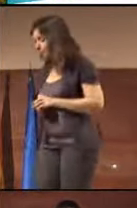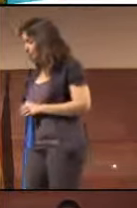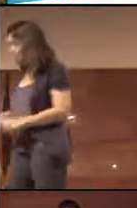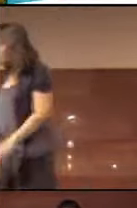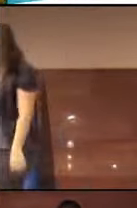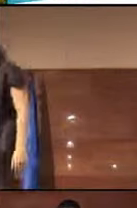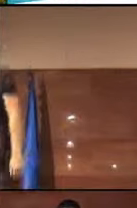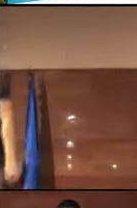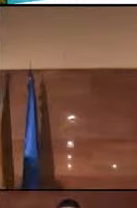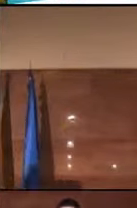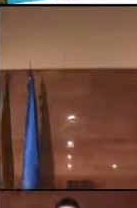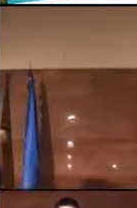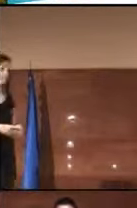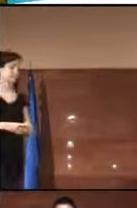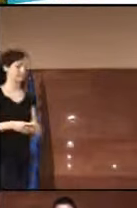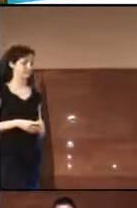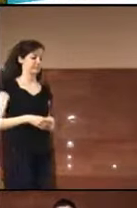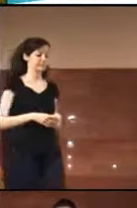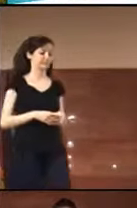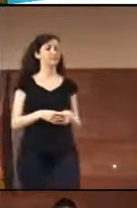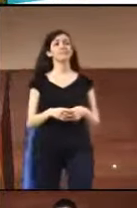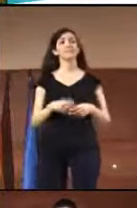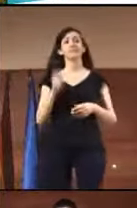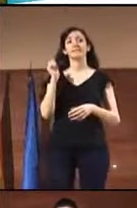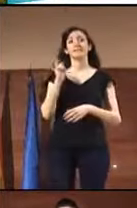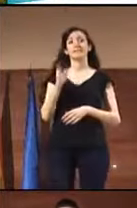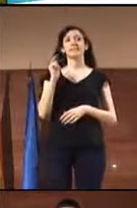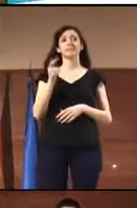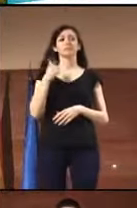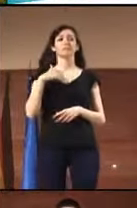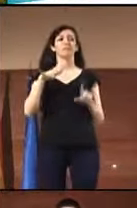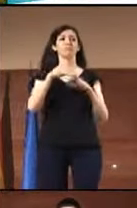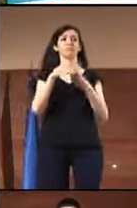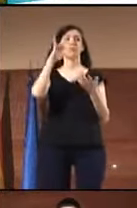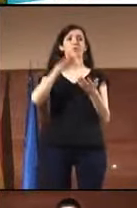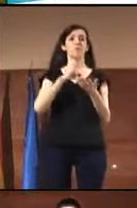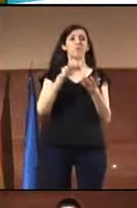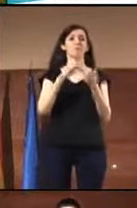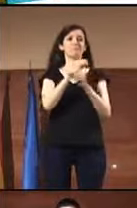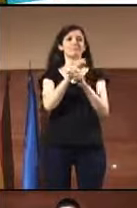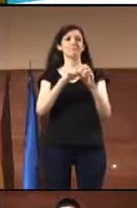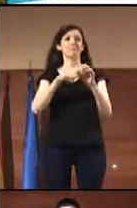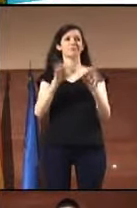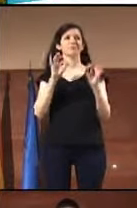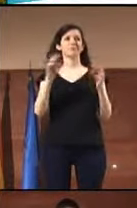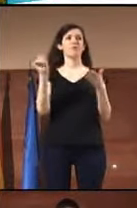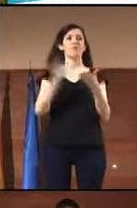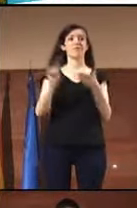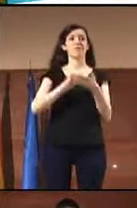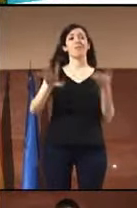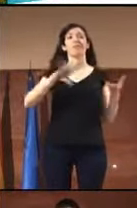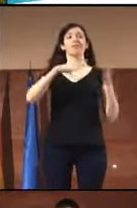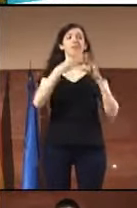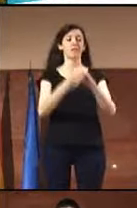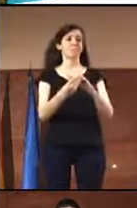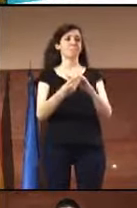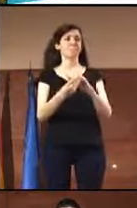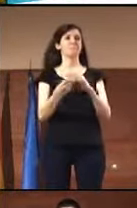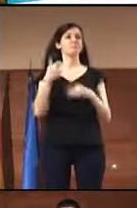Como normalmente nosotros también nos encontramos en la situación de adaptar puestos de oficina, en la mayoría de los casos, hoy lo que voy a